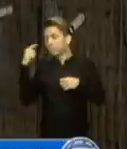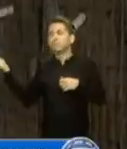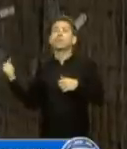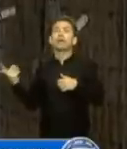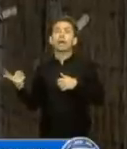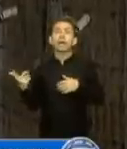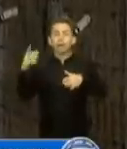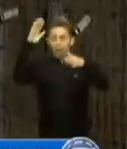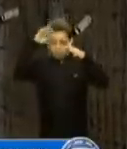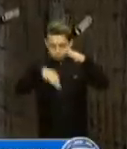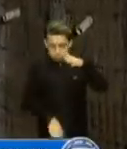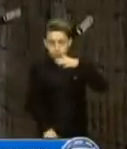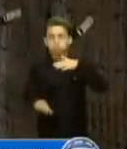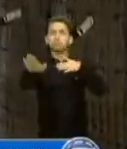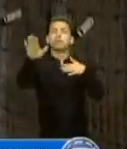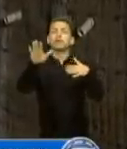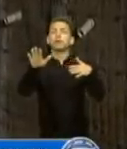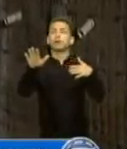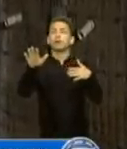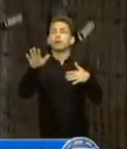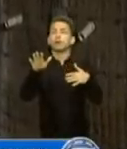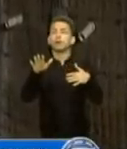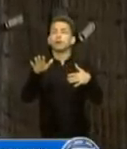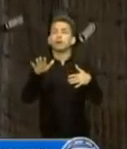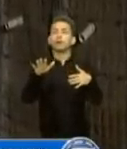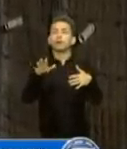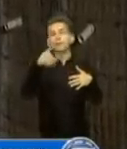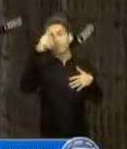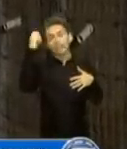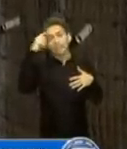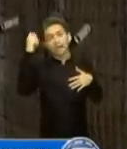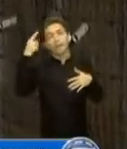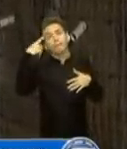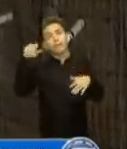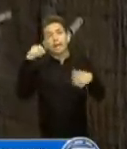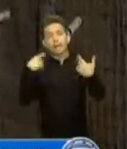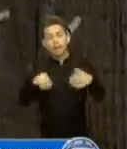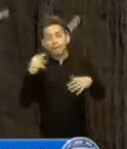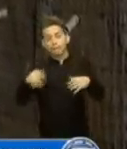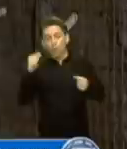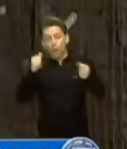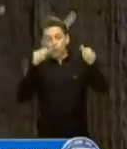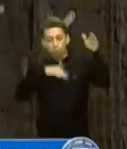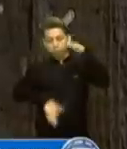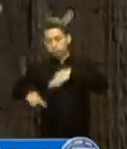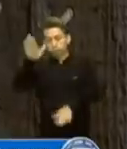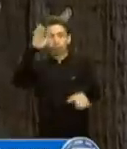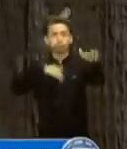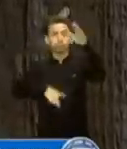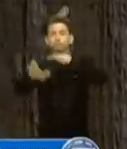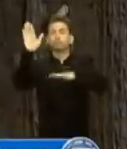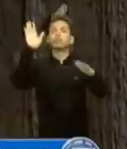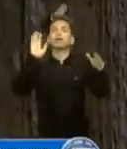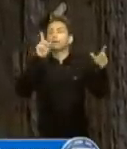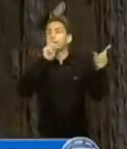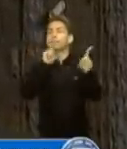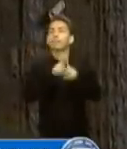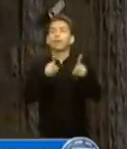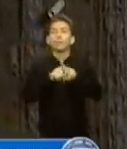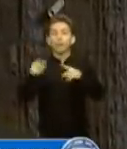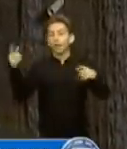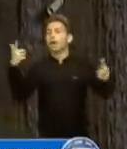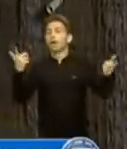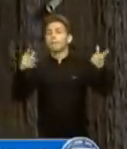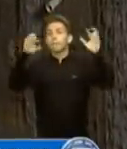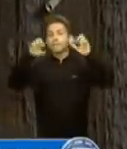paso a desnivel, aparte de trabajar por la fluidez de los vehículos, está impactando también la movilidad de los